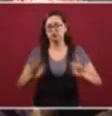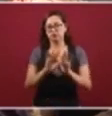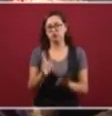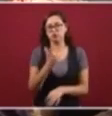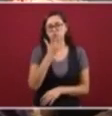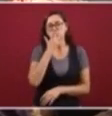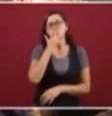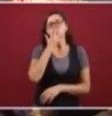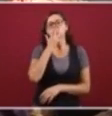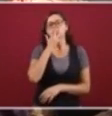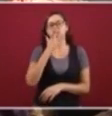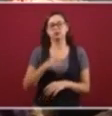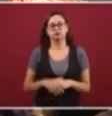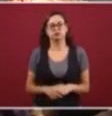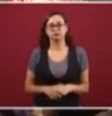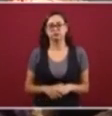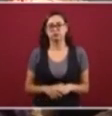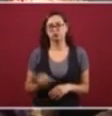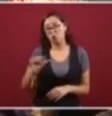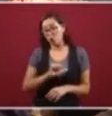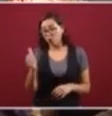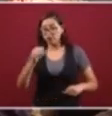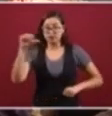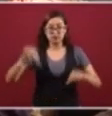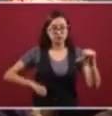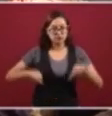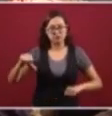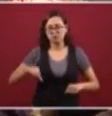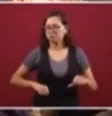No es para hacer ninguna actividad